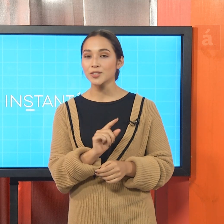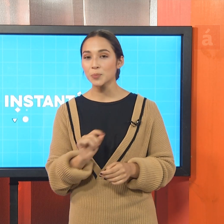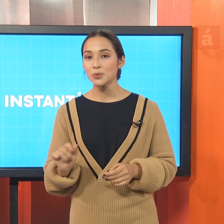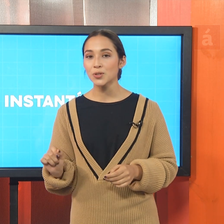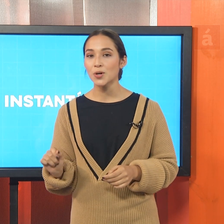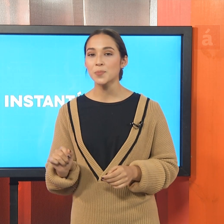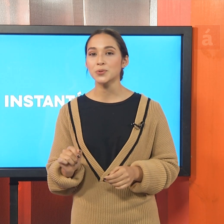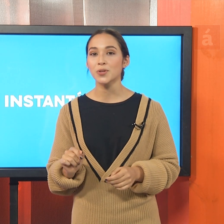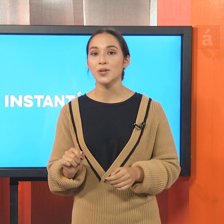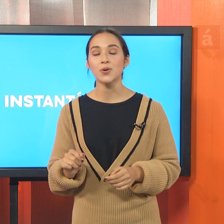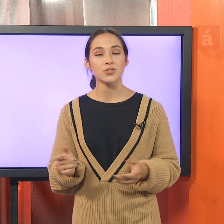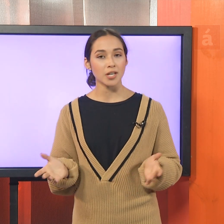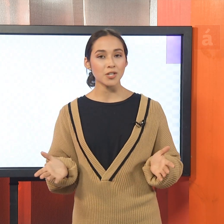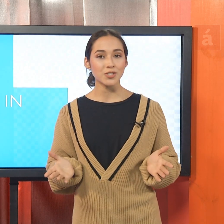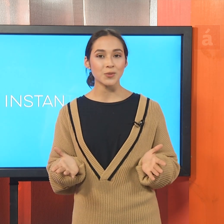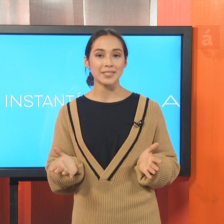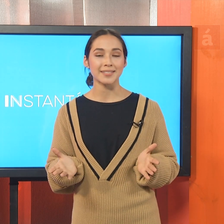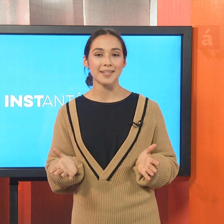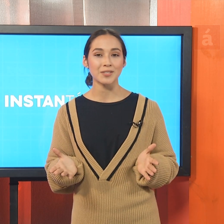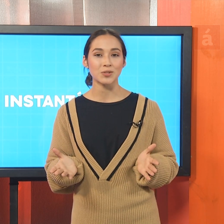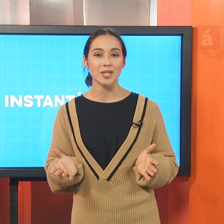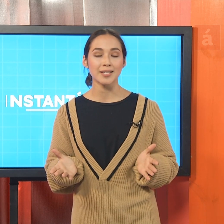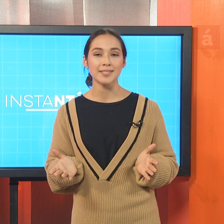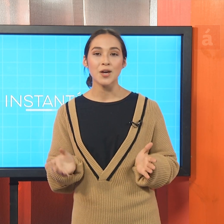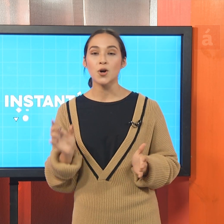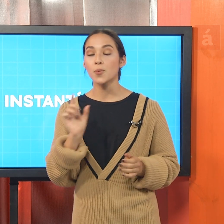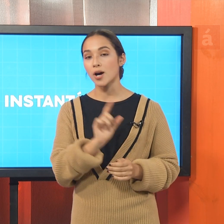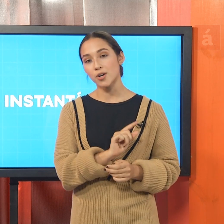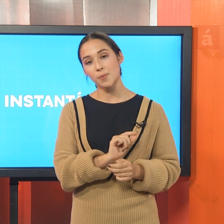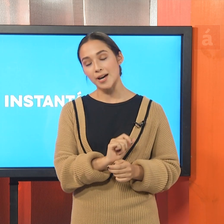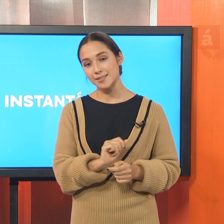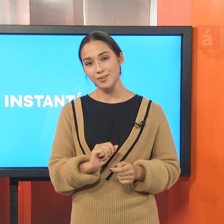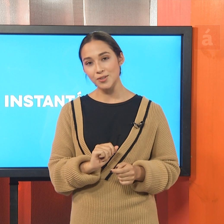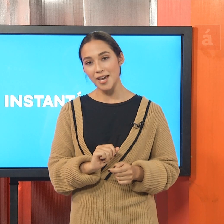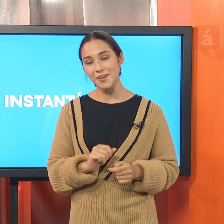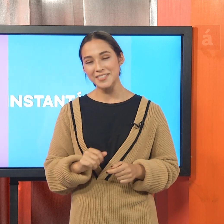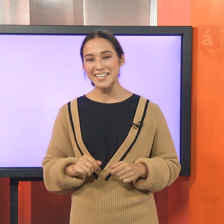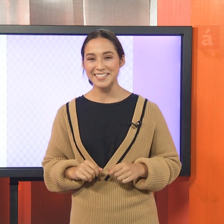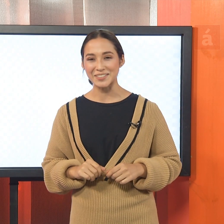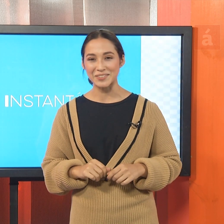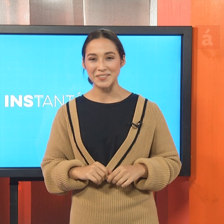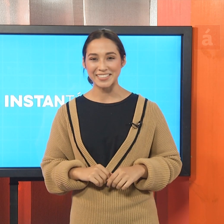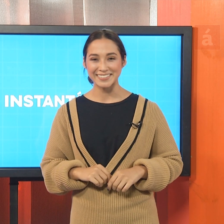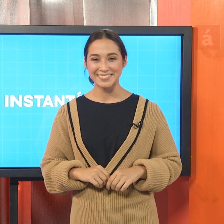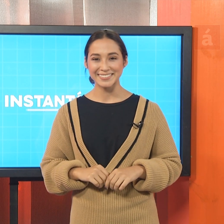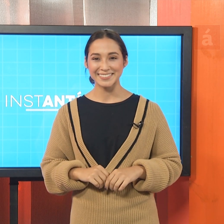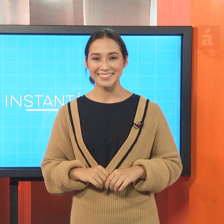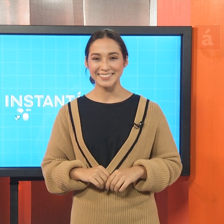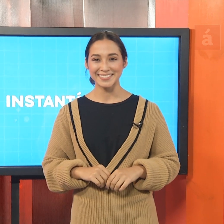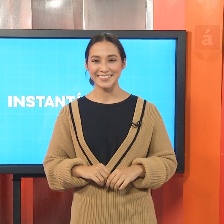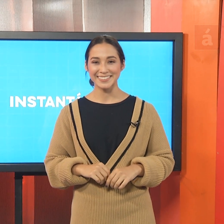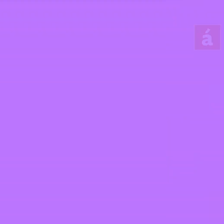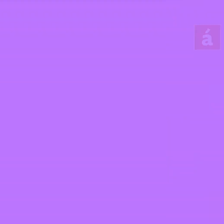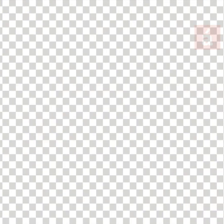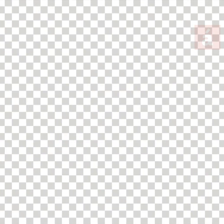acceder a acento.com.do o seguirnos en nuestras redes sociales como @acentodiario y Acento TV.